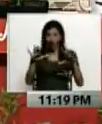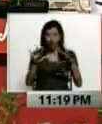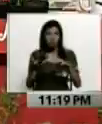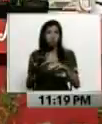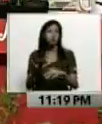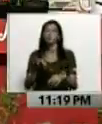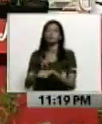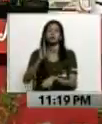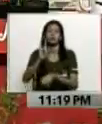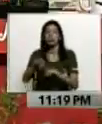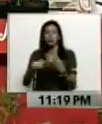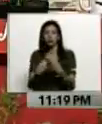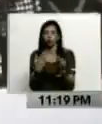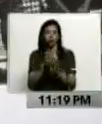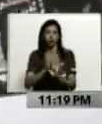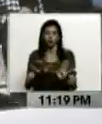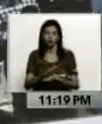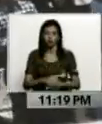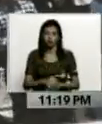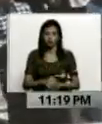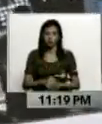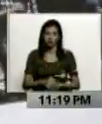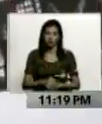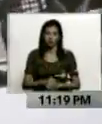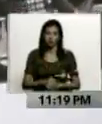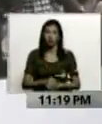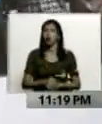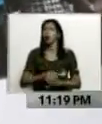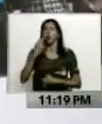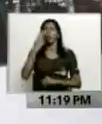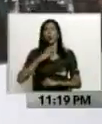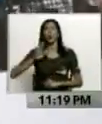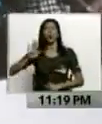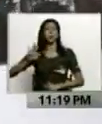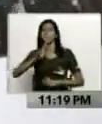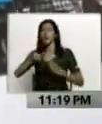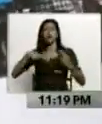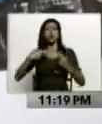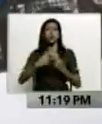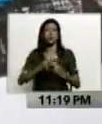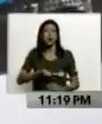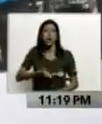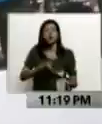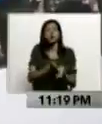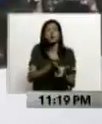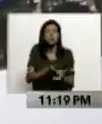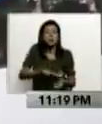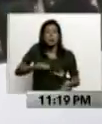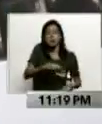nunca Aquí está verad jurando ahí Juramos no echarnos cuchillo